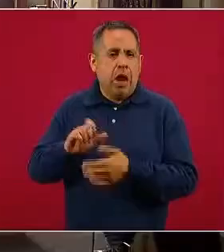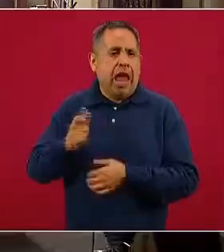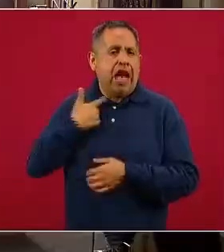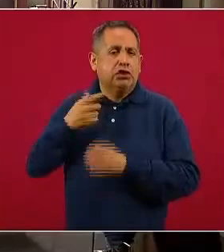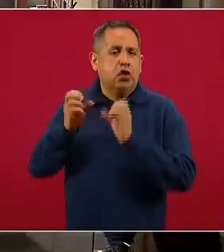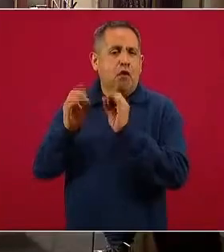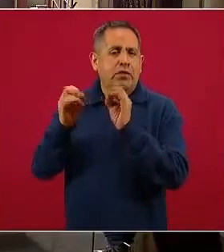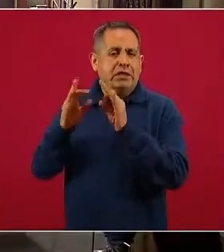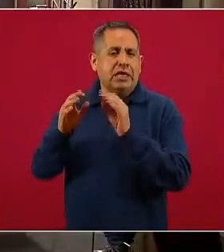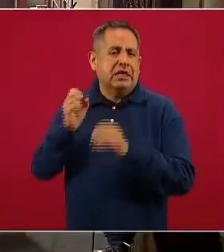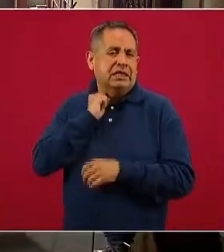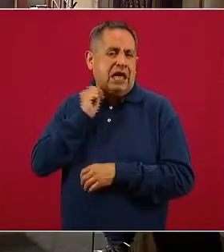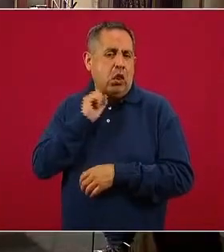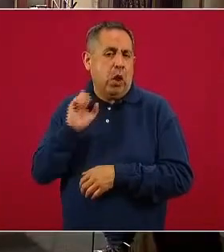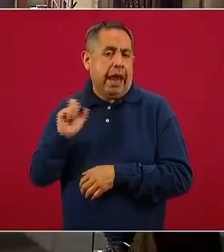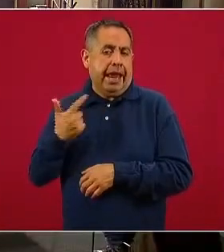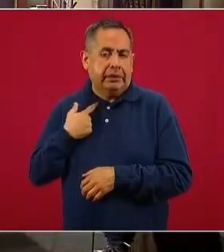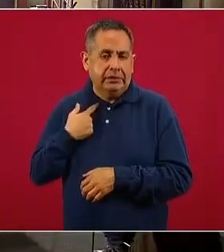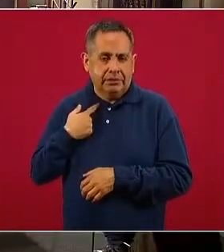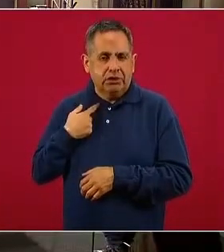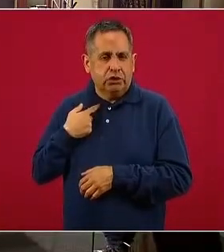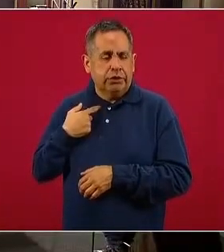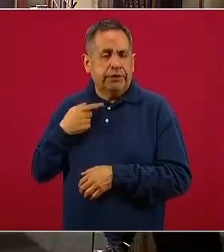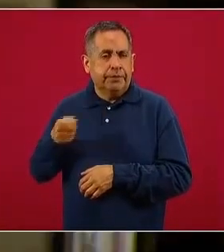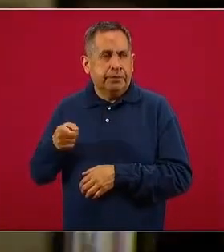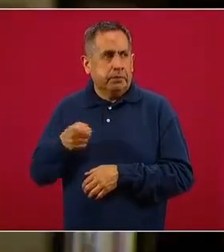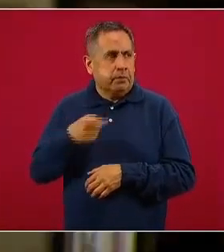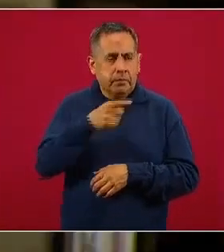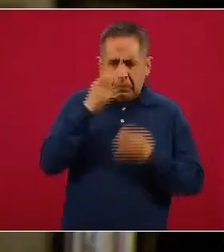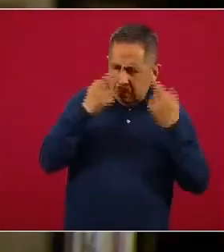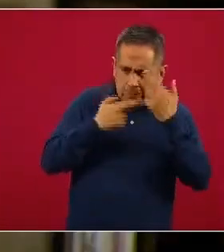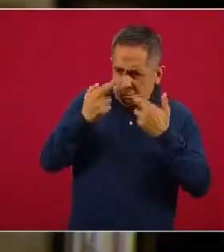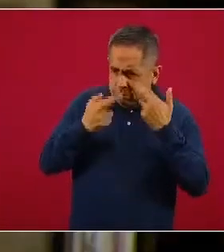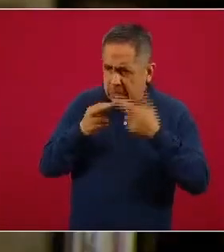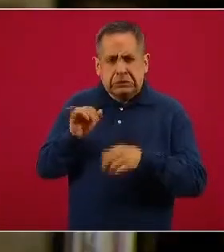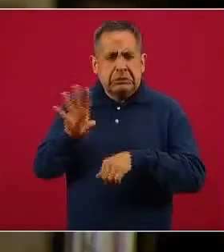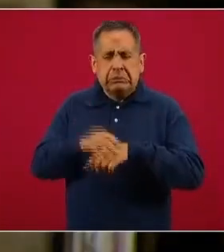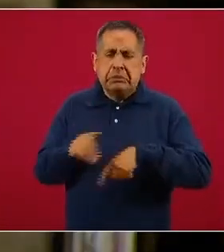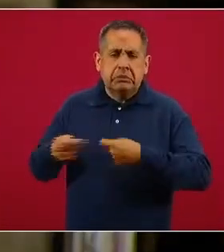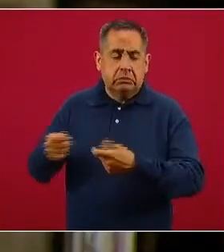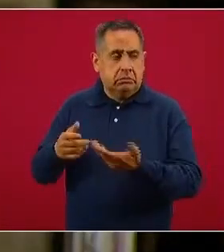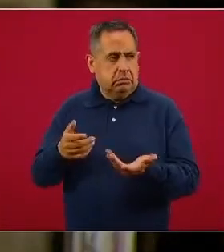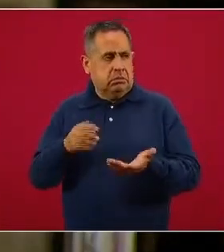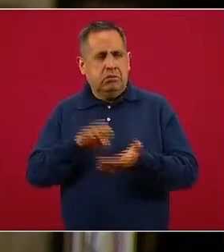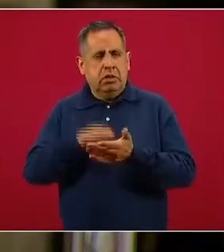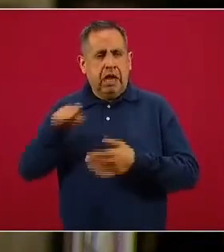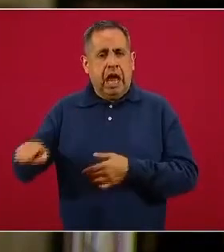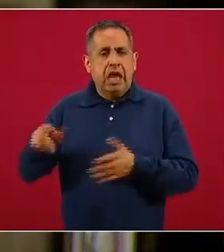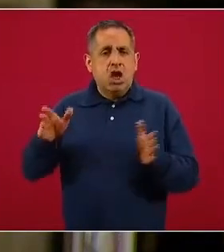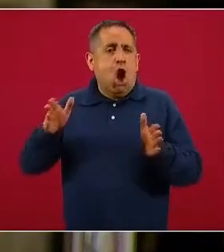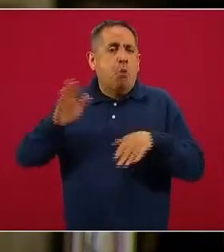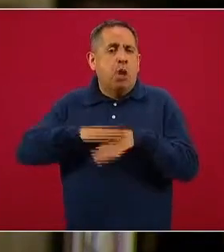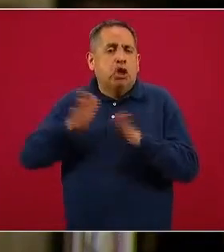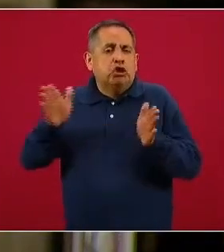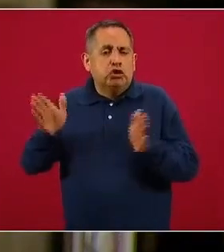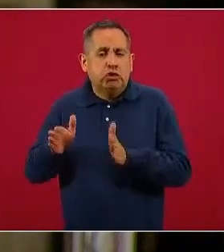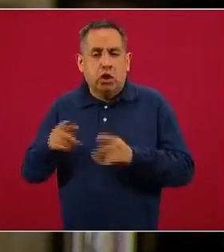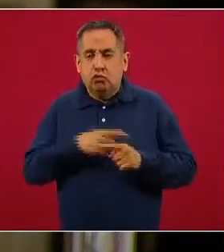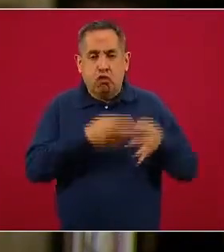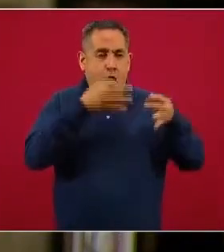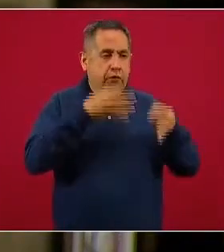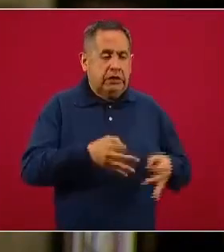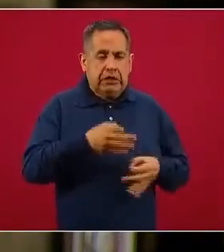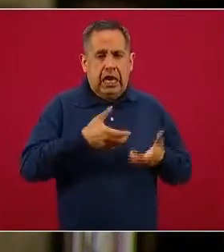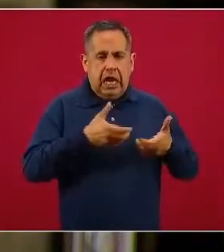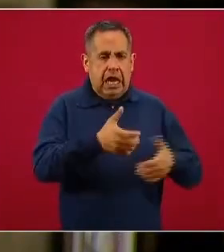embargo, la pregunta es al respecto, si hubo las condiciones para realizarla, sobre todo porque este recinto tiene menor capacidad que el recinto oficial que